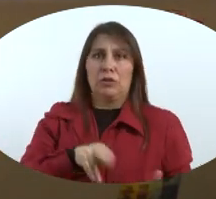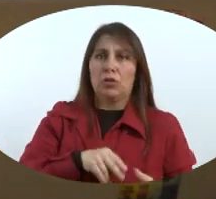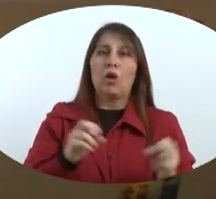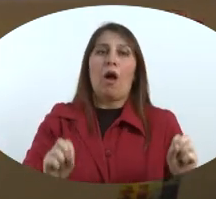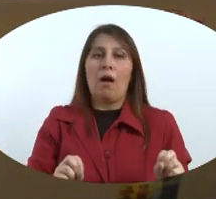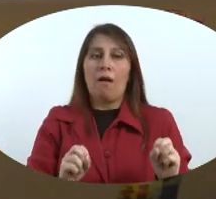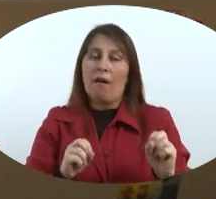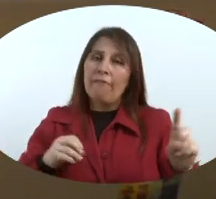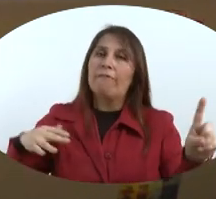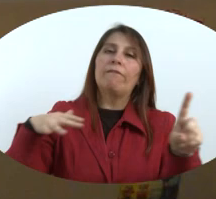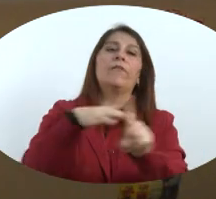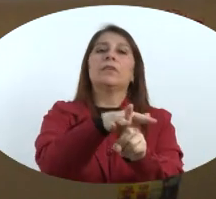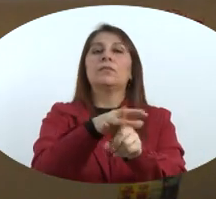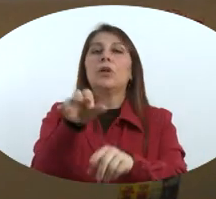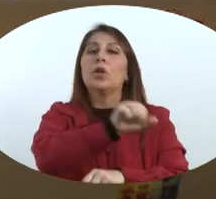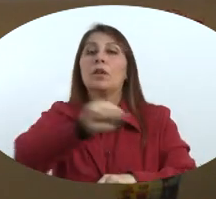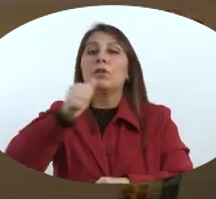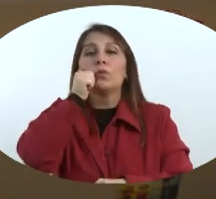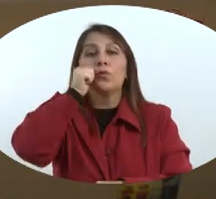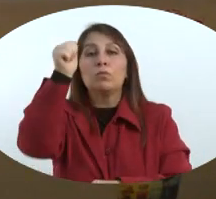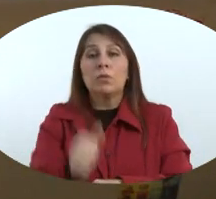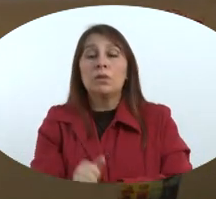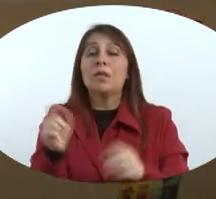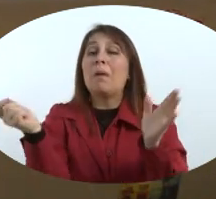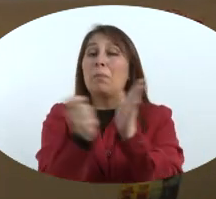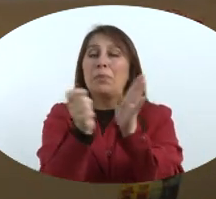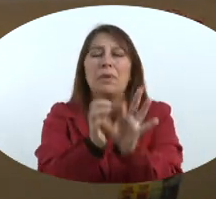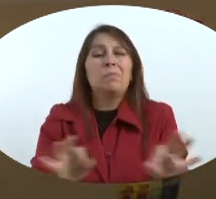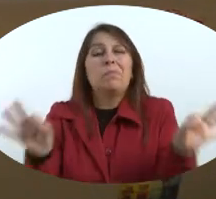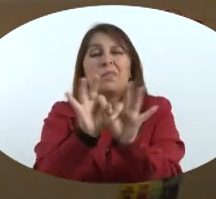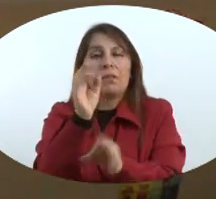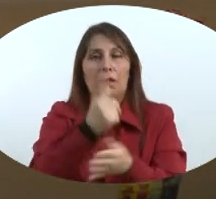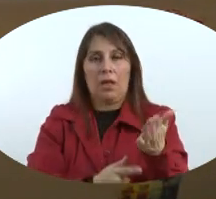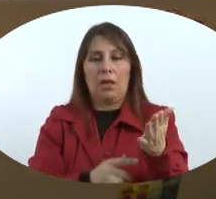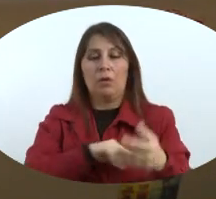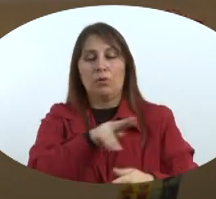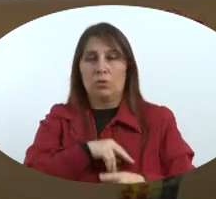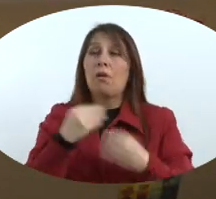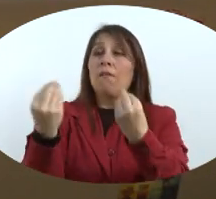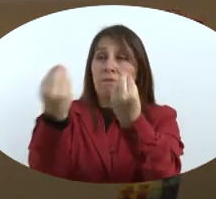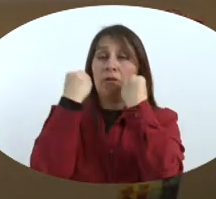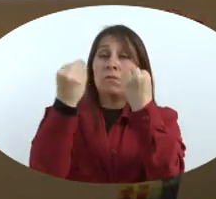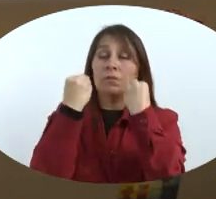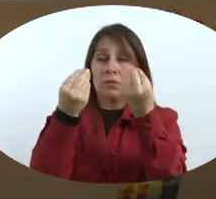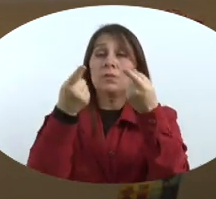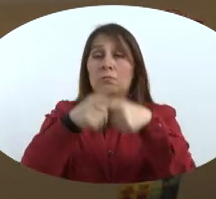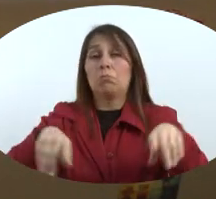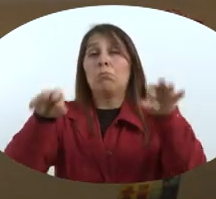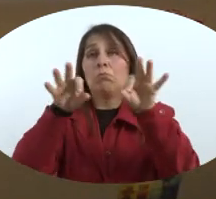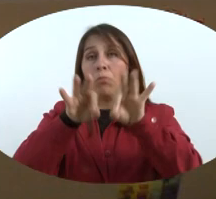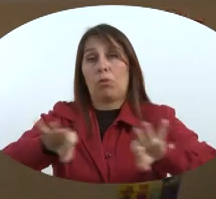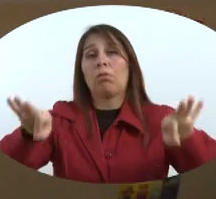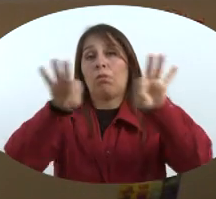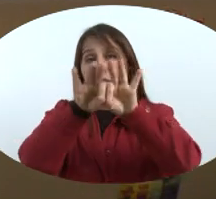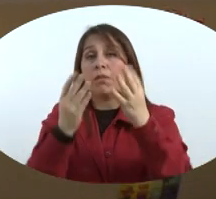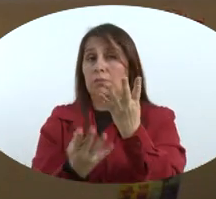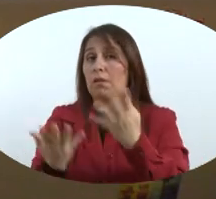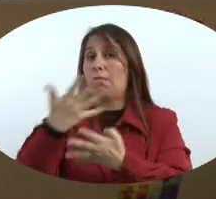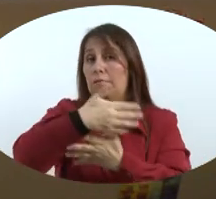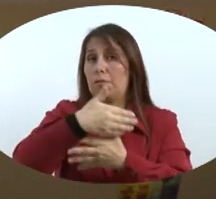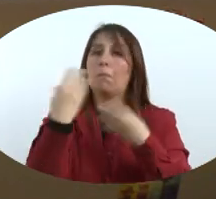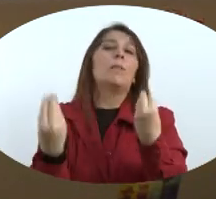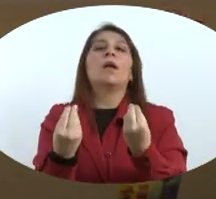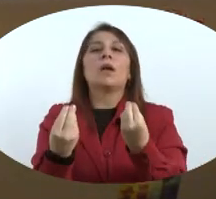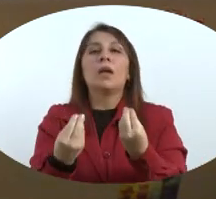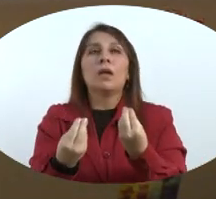de derechos humanos creo que es indispensable que que tengamos una formación también transversal para proporción